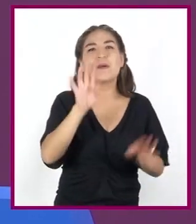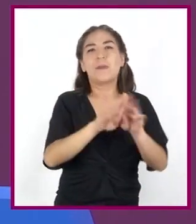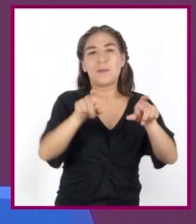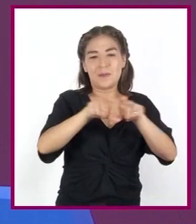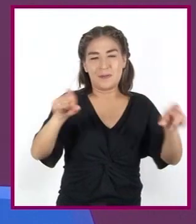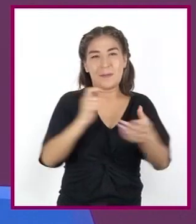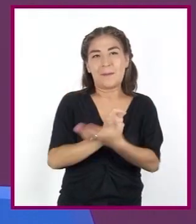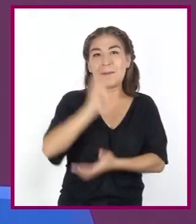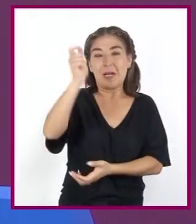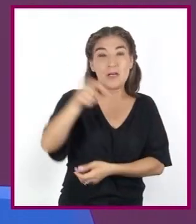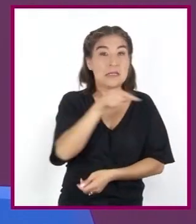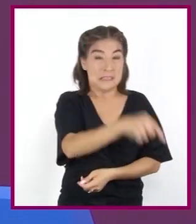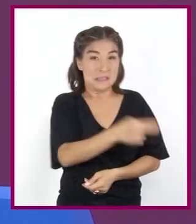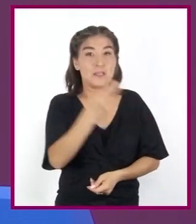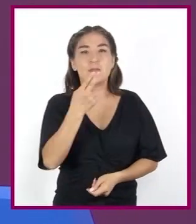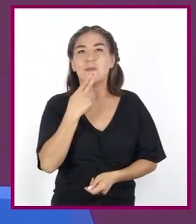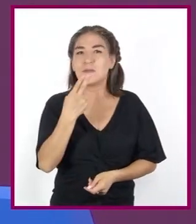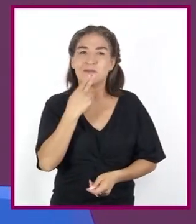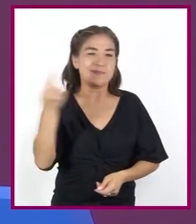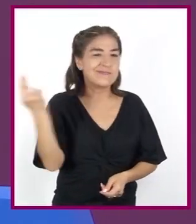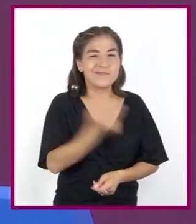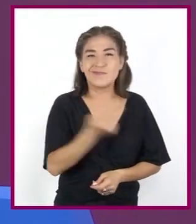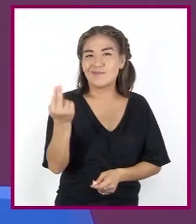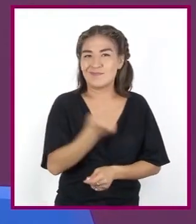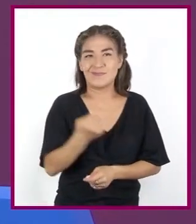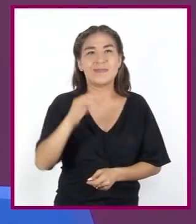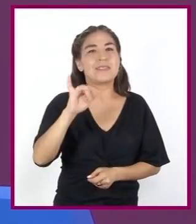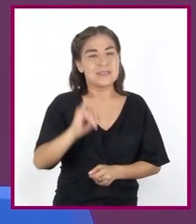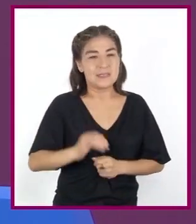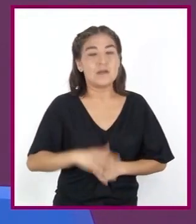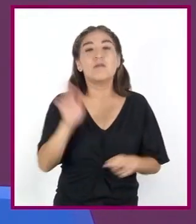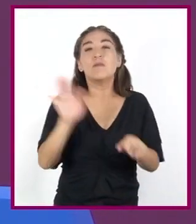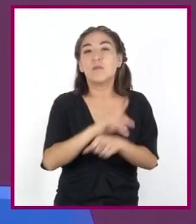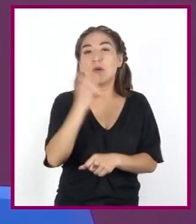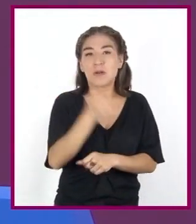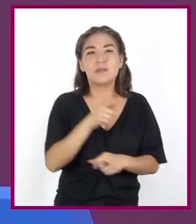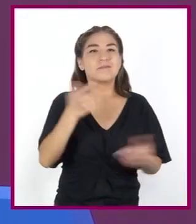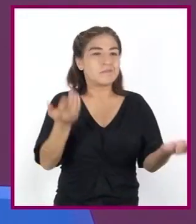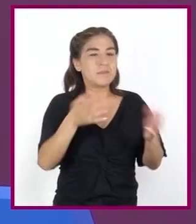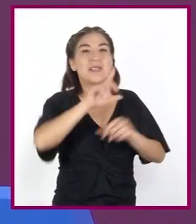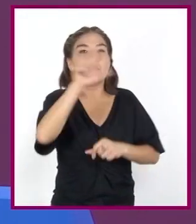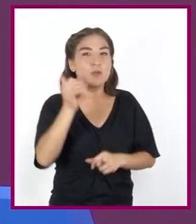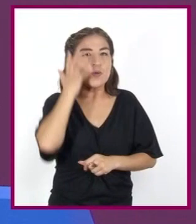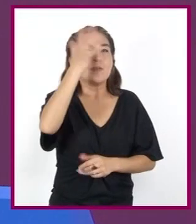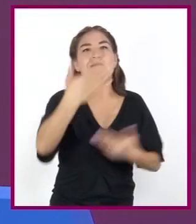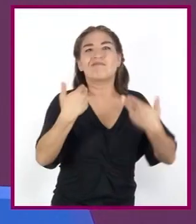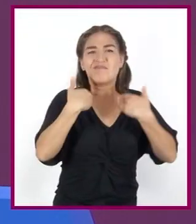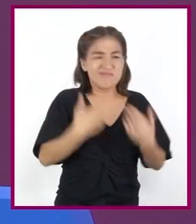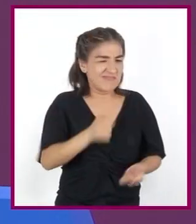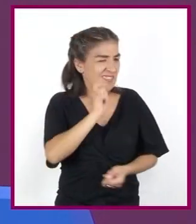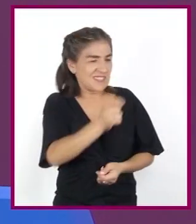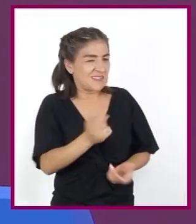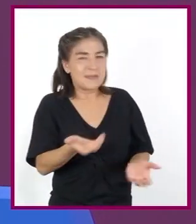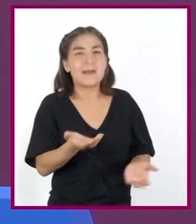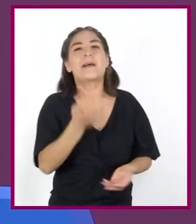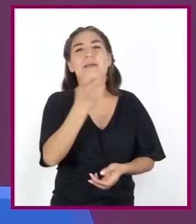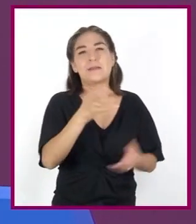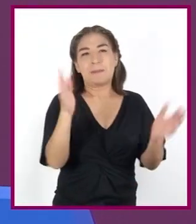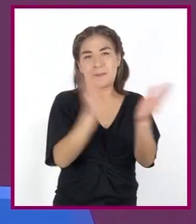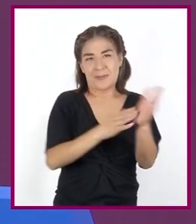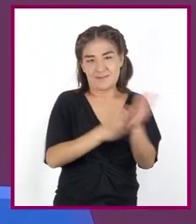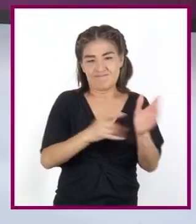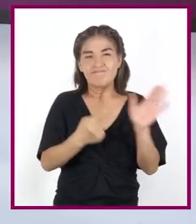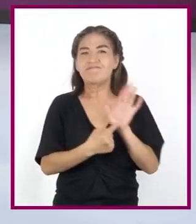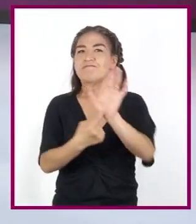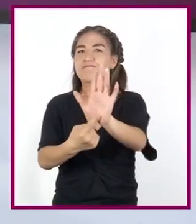pagarés, su uso es altamente recomendable, pues evita malos entendidos. Recuerden el famoso dicho de papelito